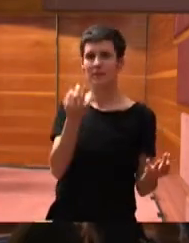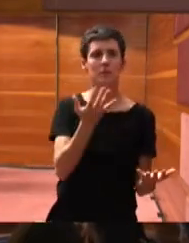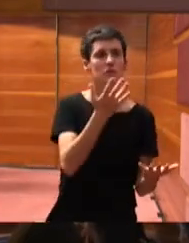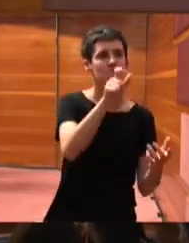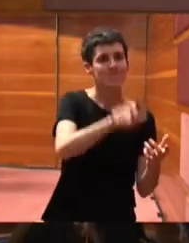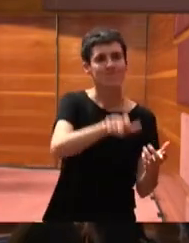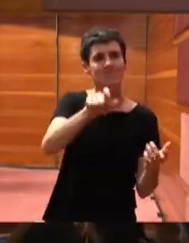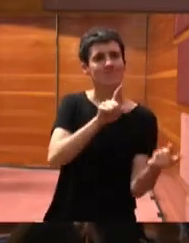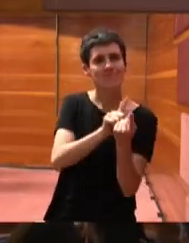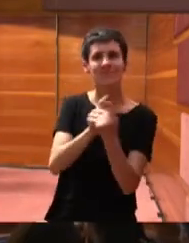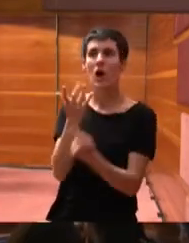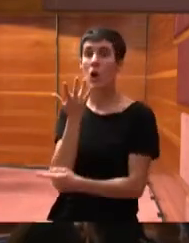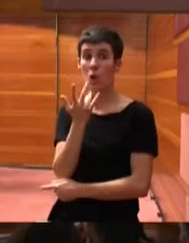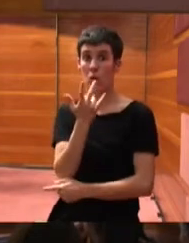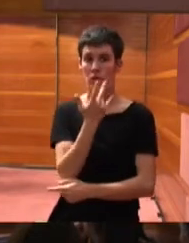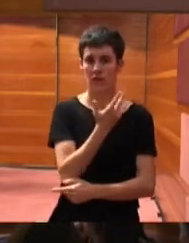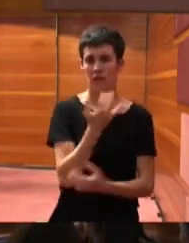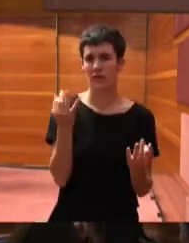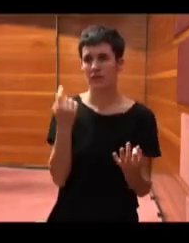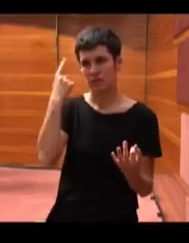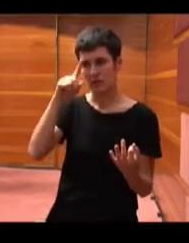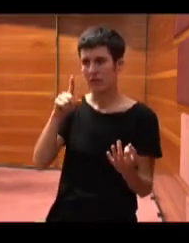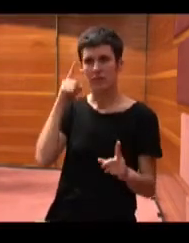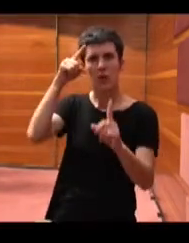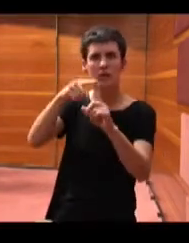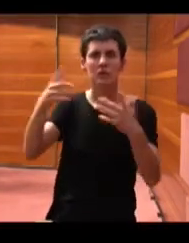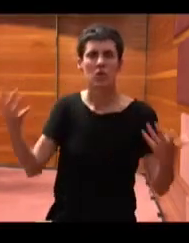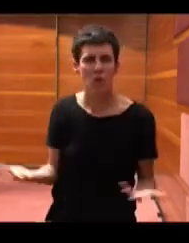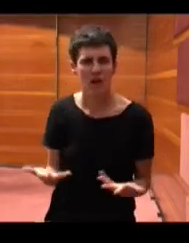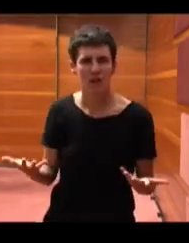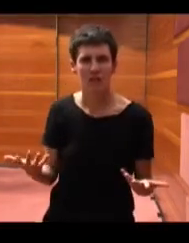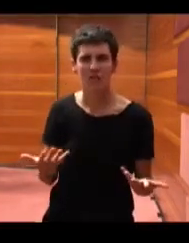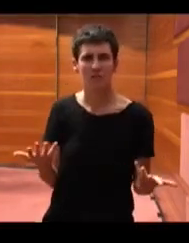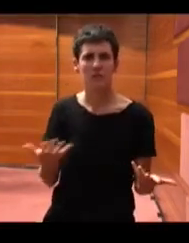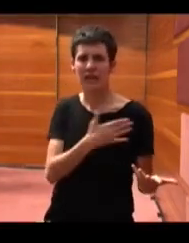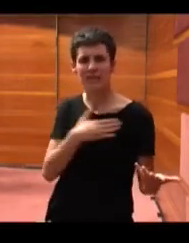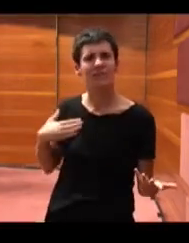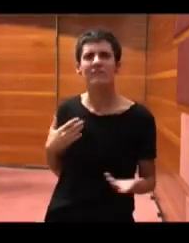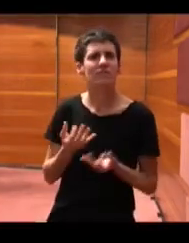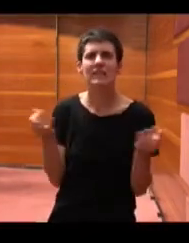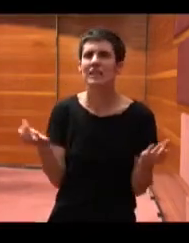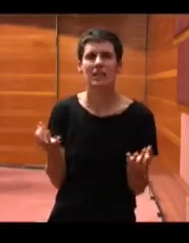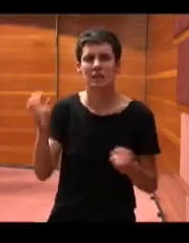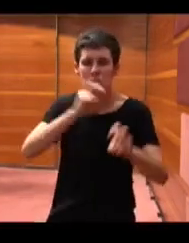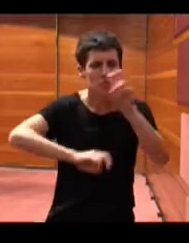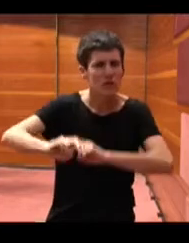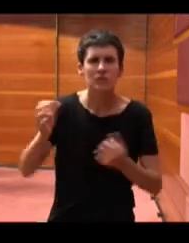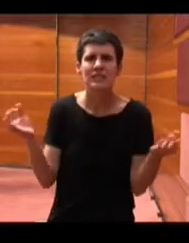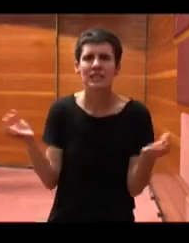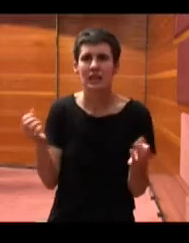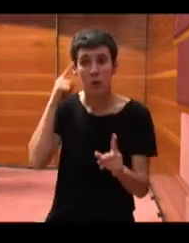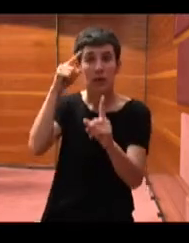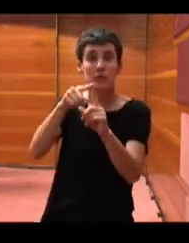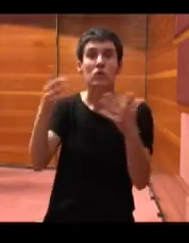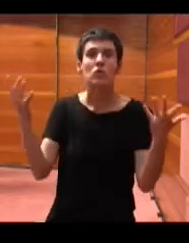nosotros, a nosotros mismos. Tenemos que saber a por qué vamos, a por Relas, a por setas o a por Rolex. Nosotros, ¿qué buscamos? ¿Cuál es nuestro